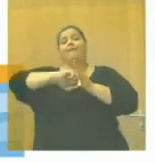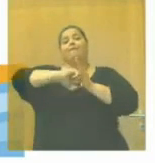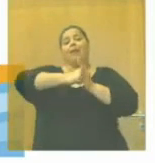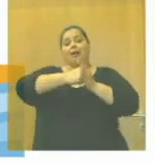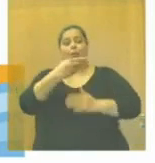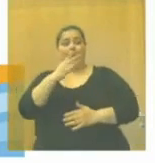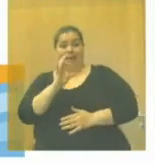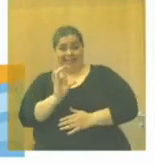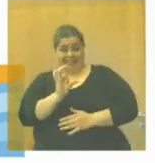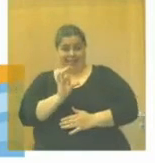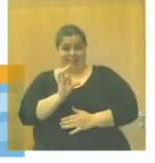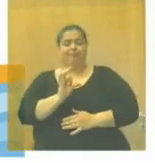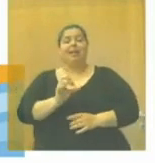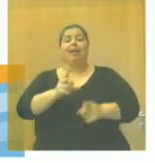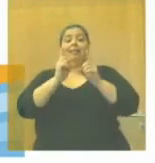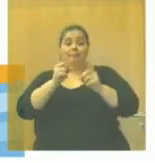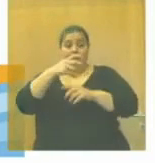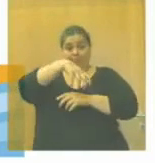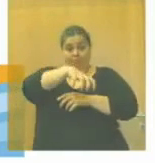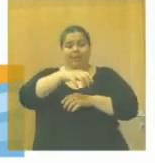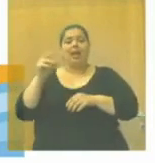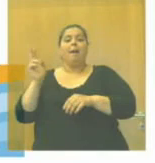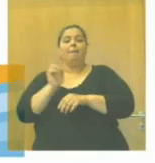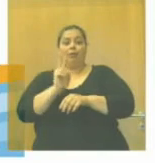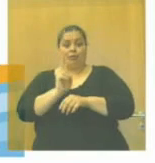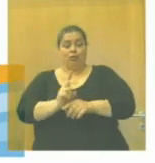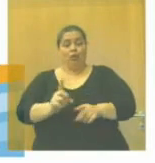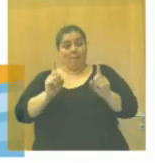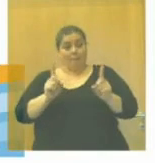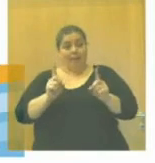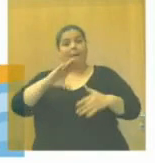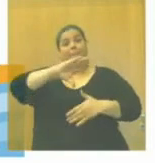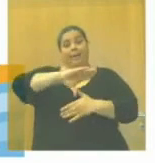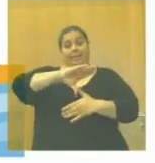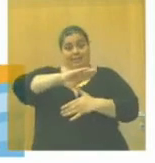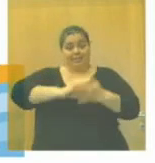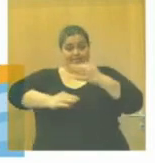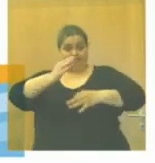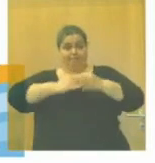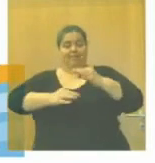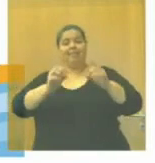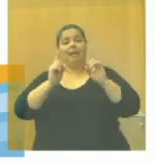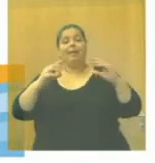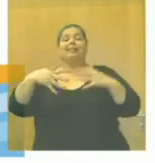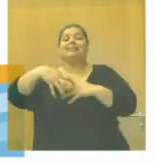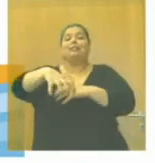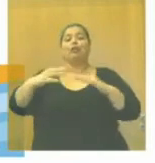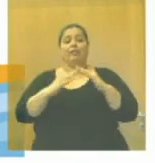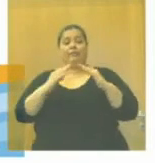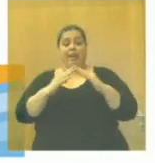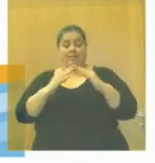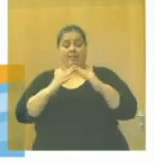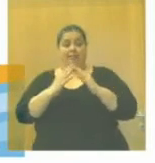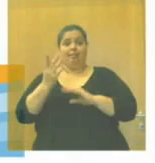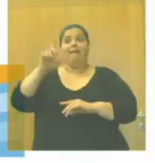Social, con el sector protección a partir de las fuentes del MIDES, con el sector vivienda a partir de